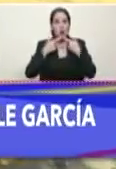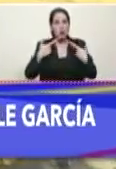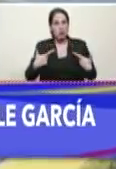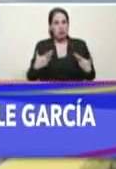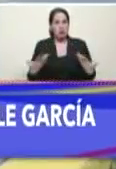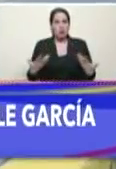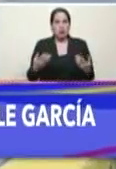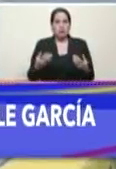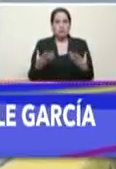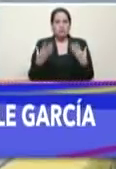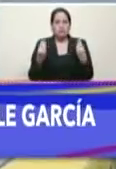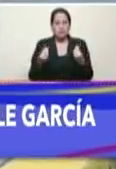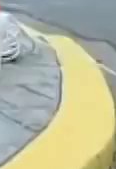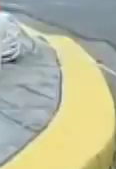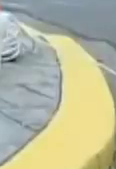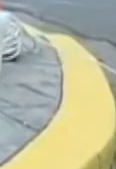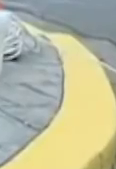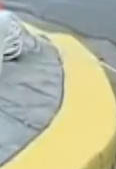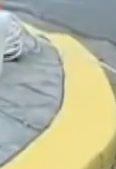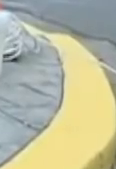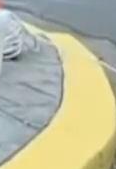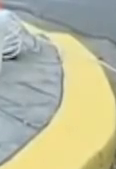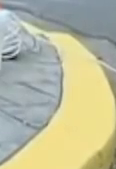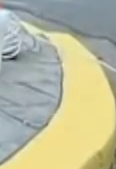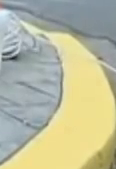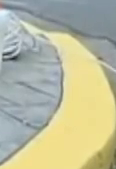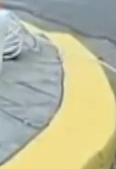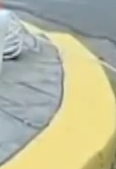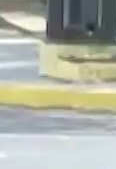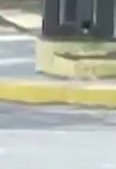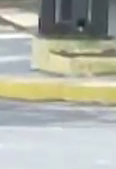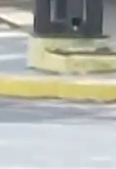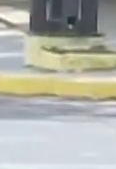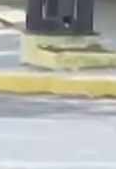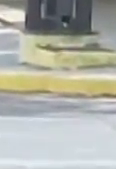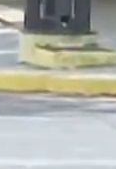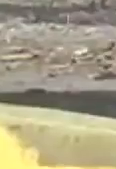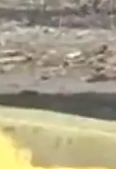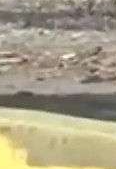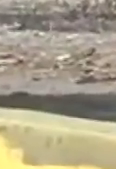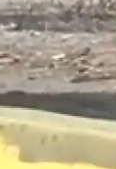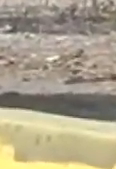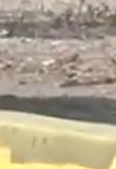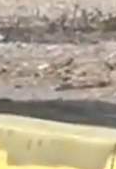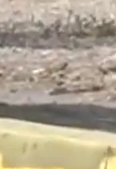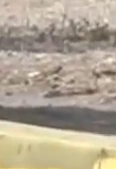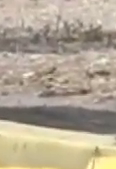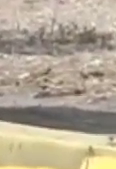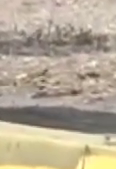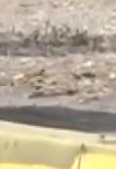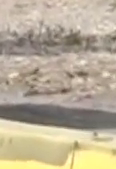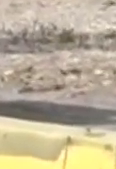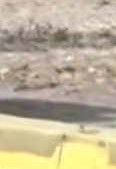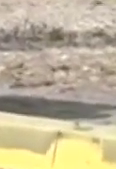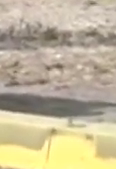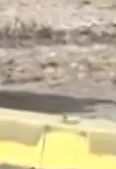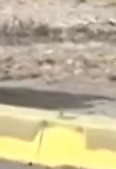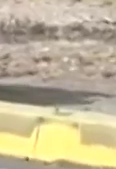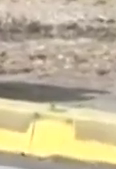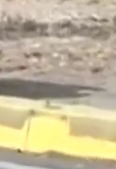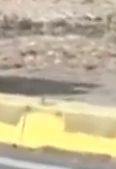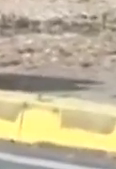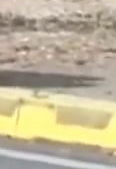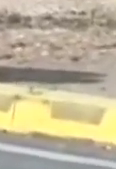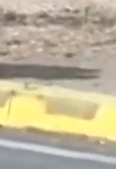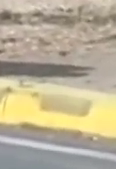que nuestra gente tenga espacio para poder pues caminar de manera familiar. Por